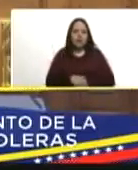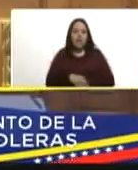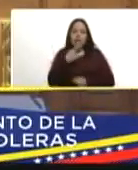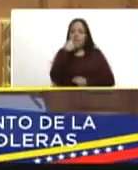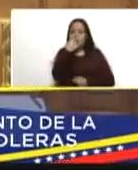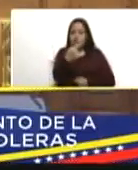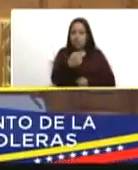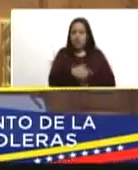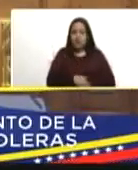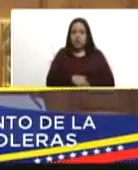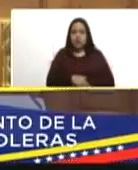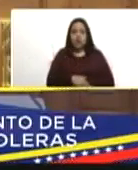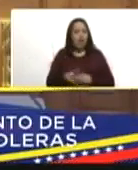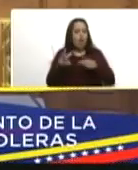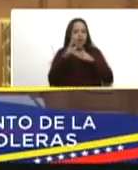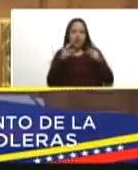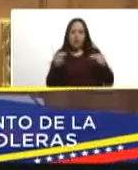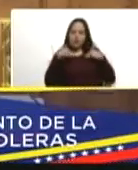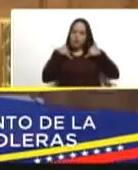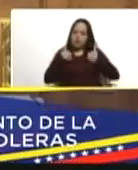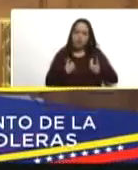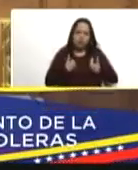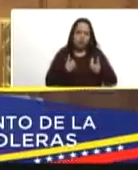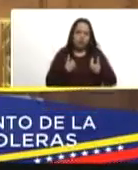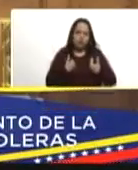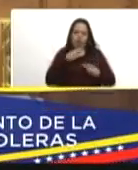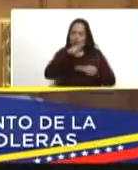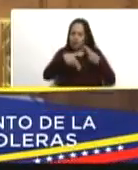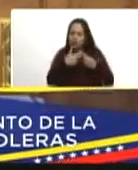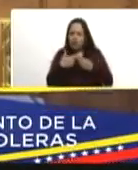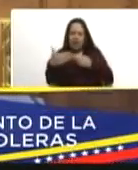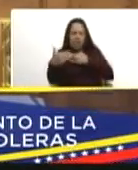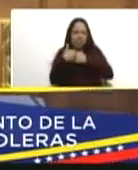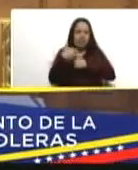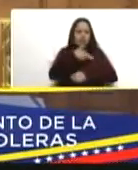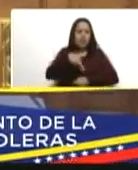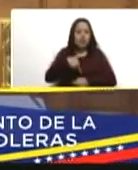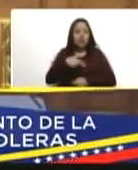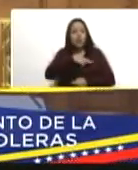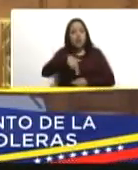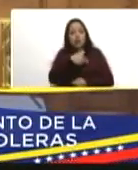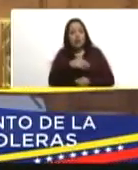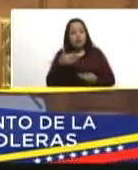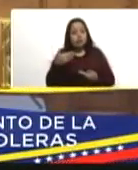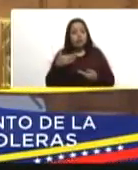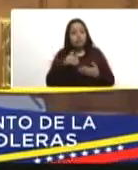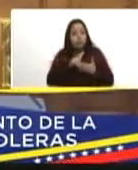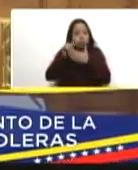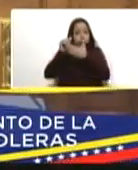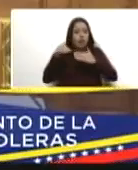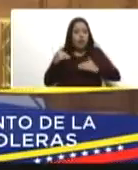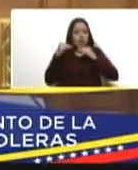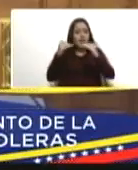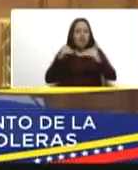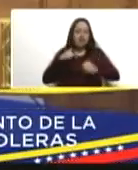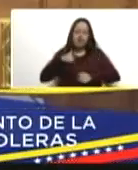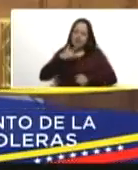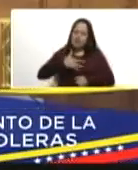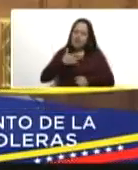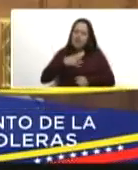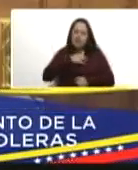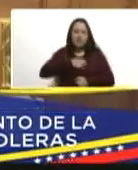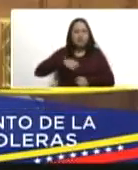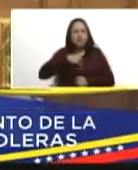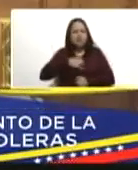diciendo no nos rendiremos no podrán con nosotros saldremos adelante yo me siento conmovido como hombre del